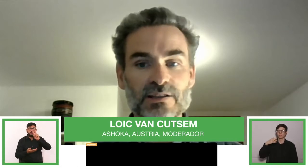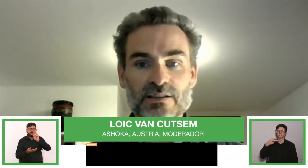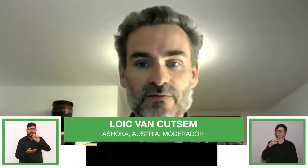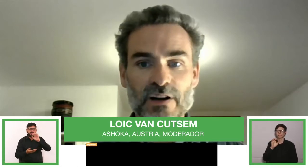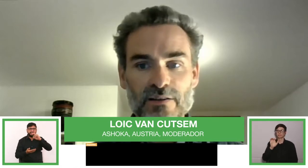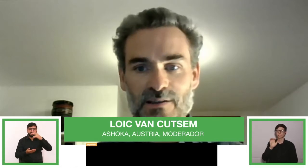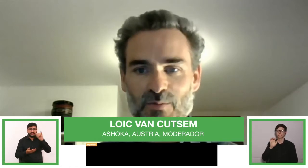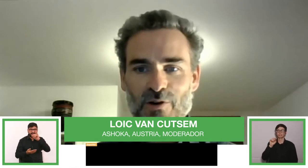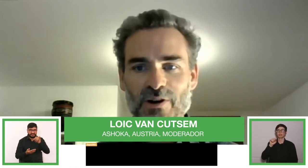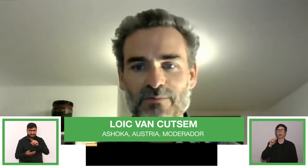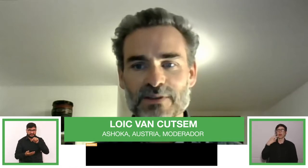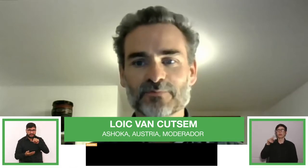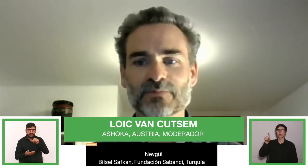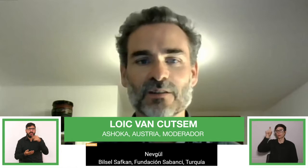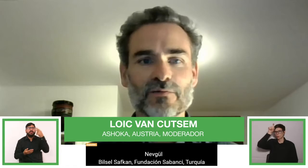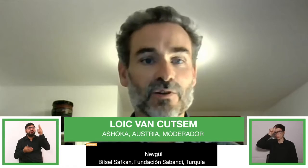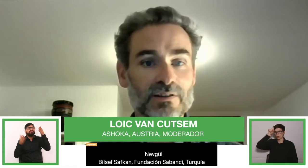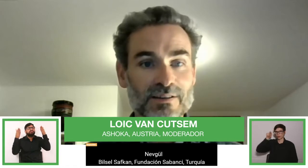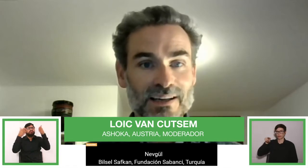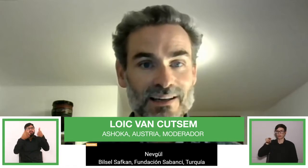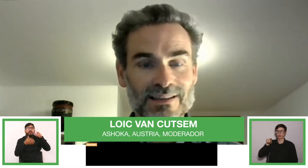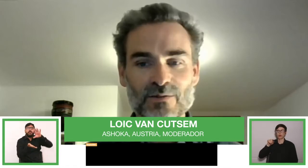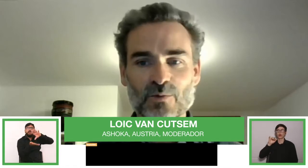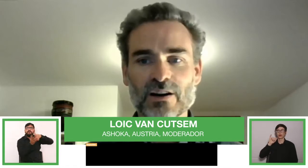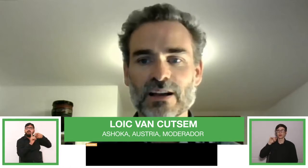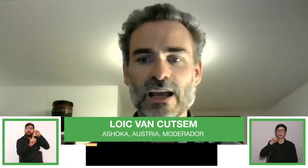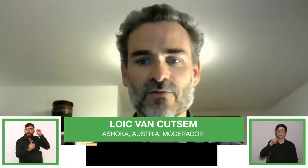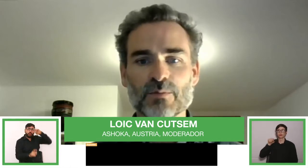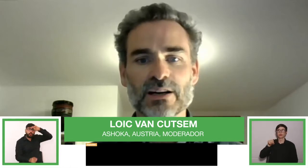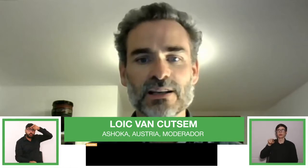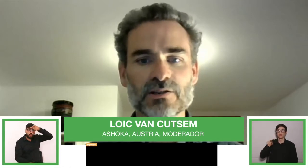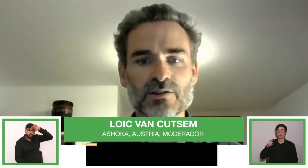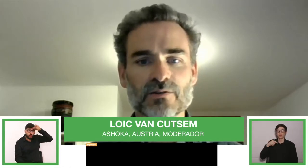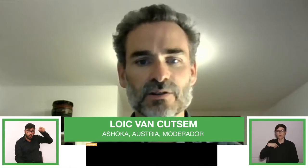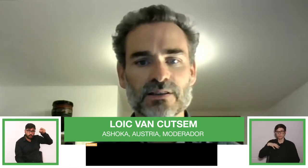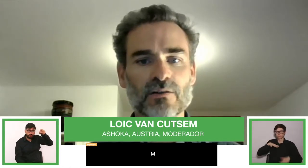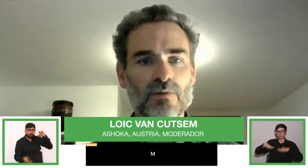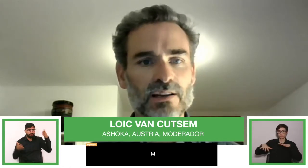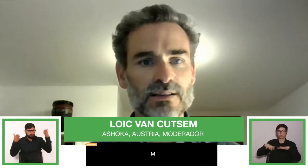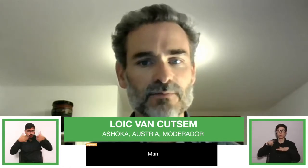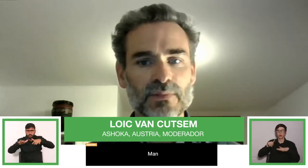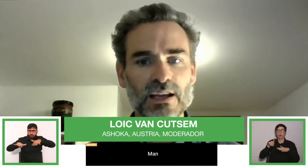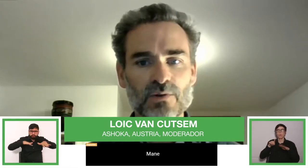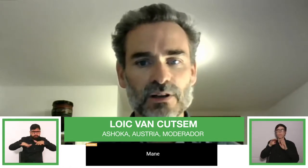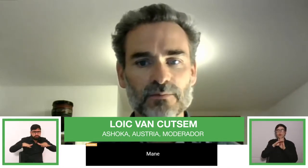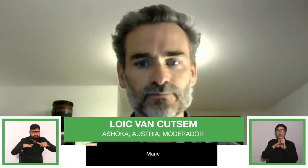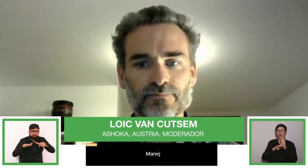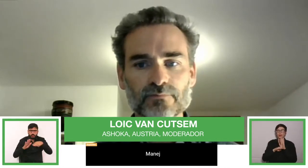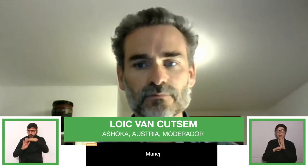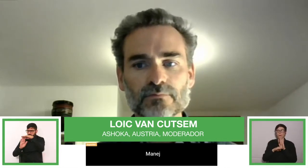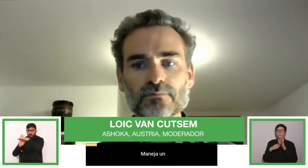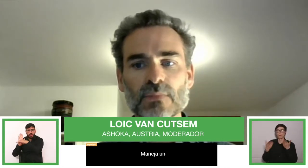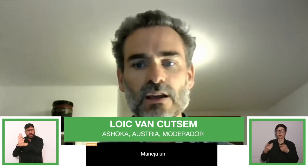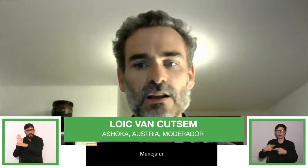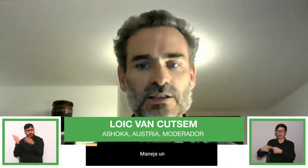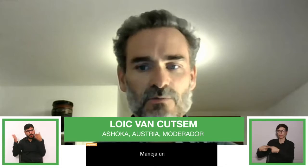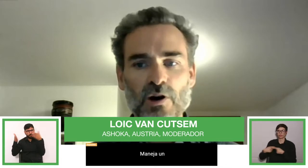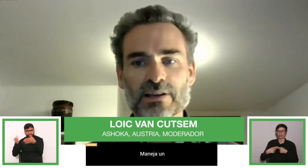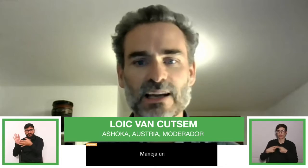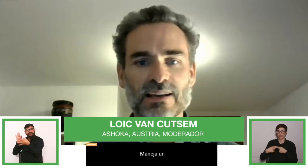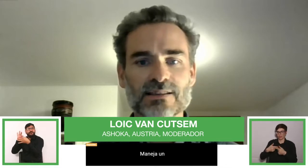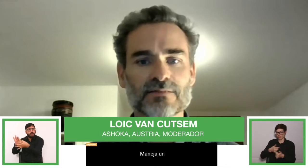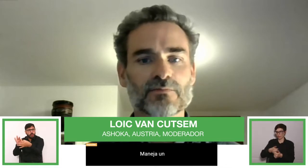conglomerados en Turquía. Maneja un programa para la sociedad donde todos tienen derecho